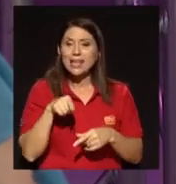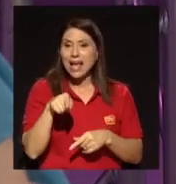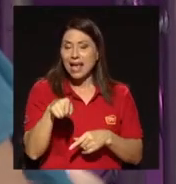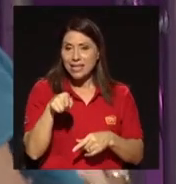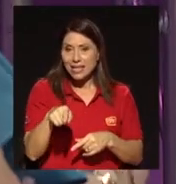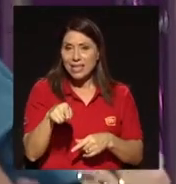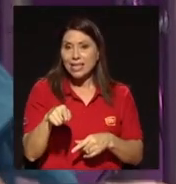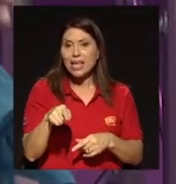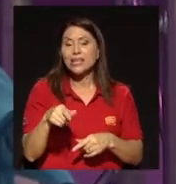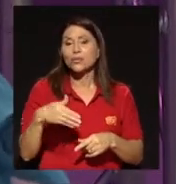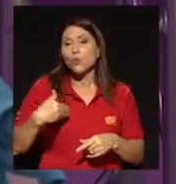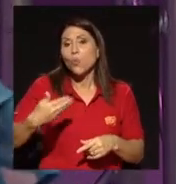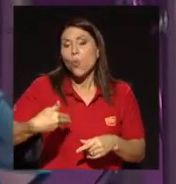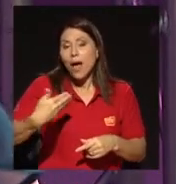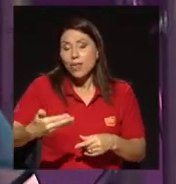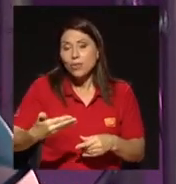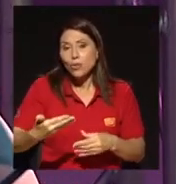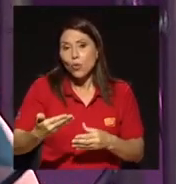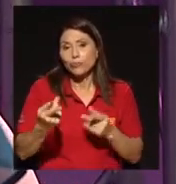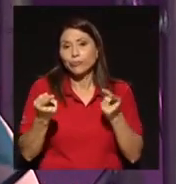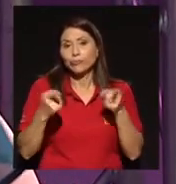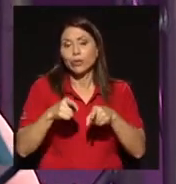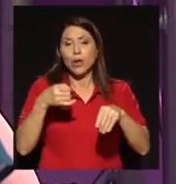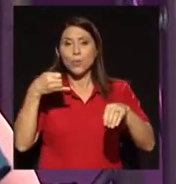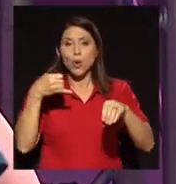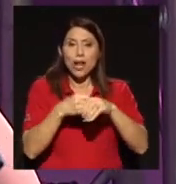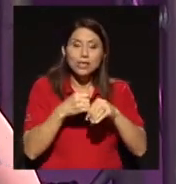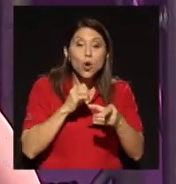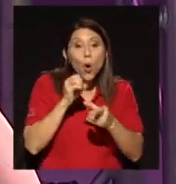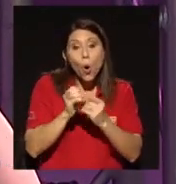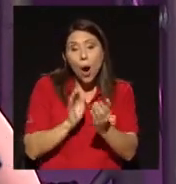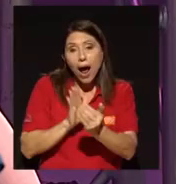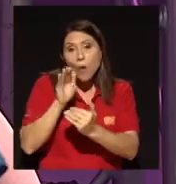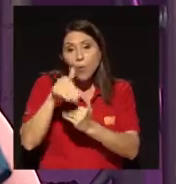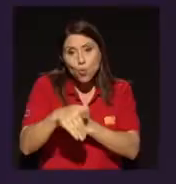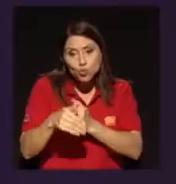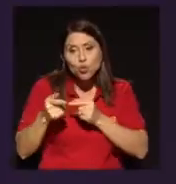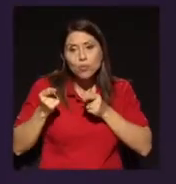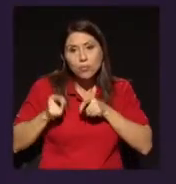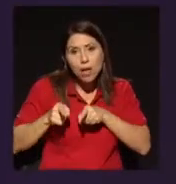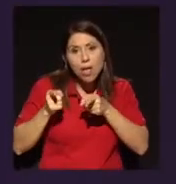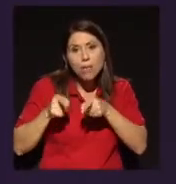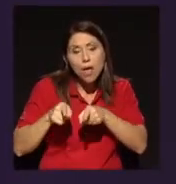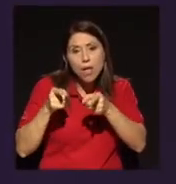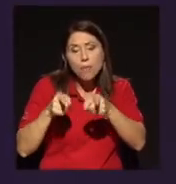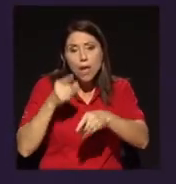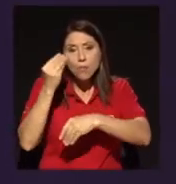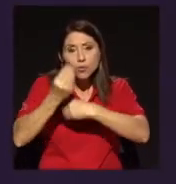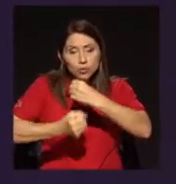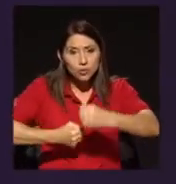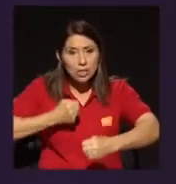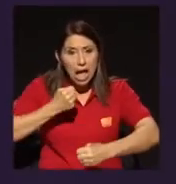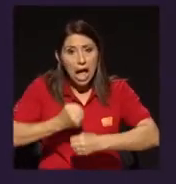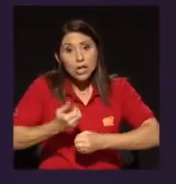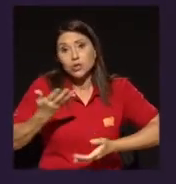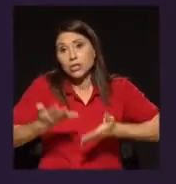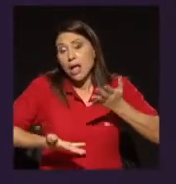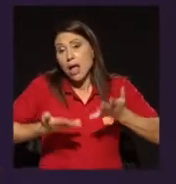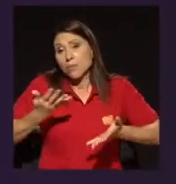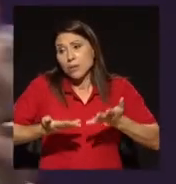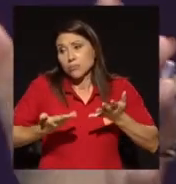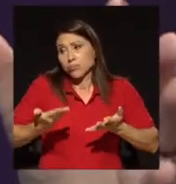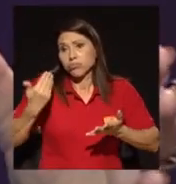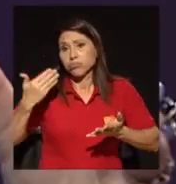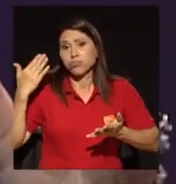la violación o el abuso que se ha venido dando incluso por años, a lo mejor de los 5 años,